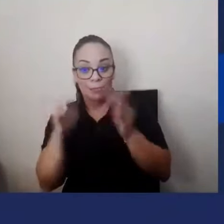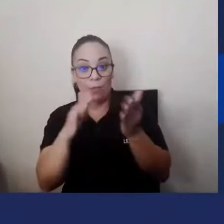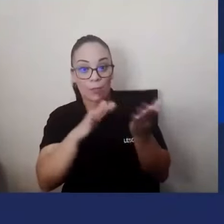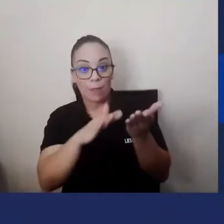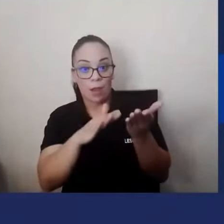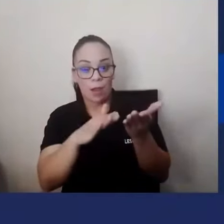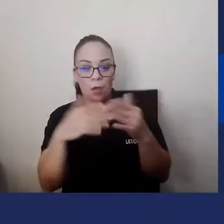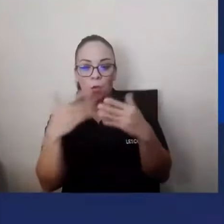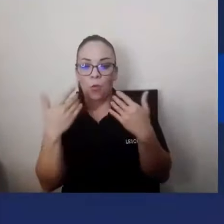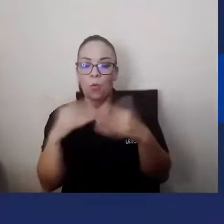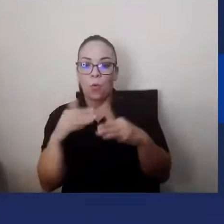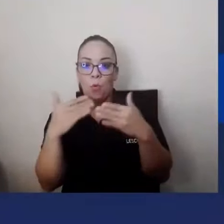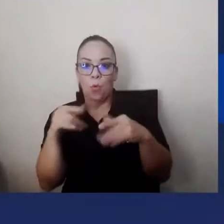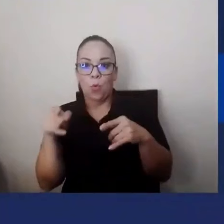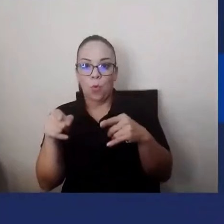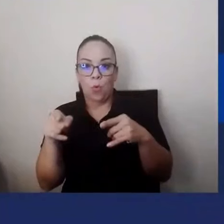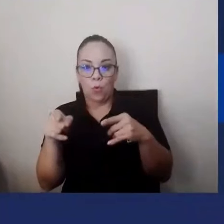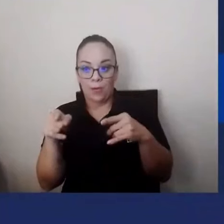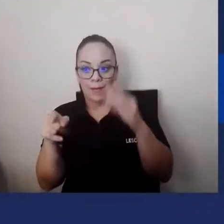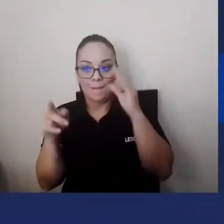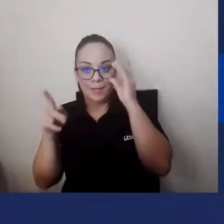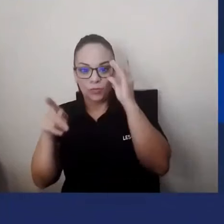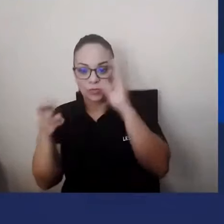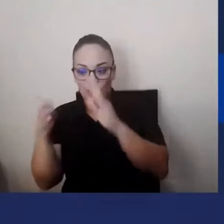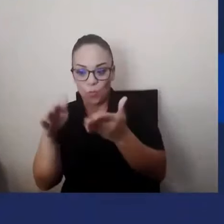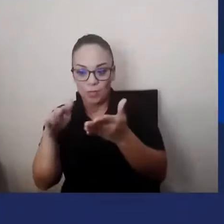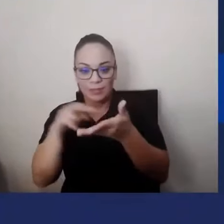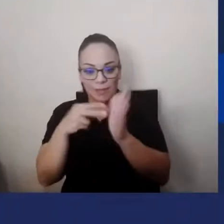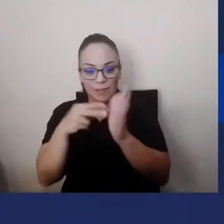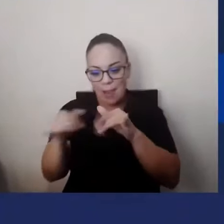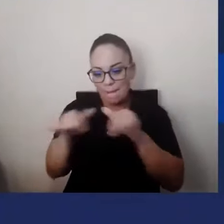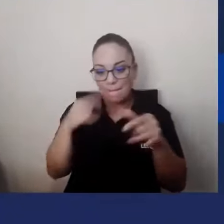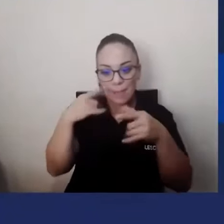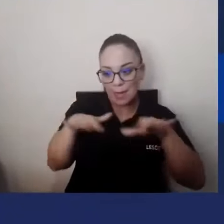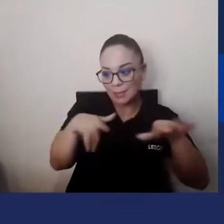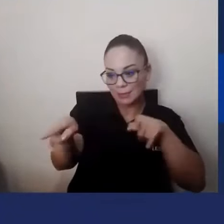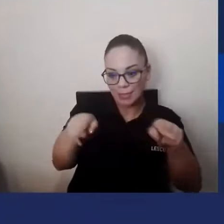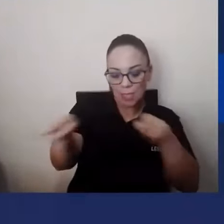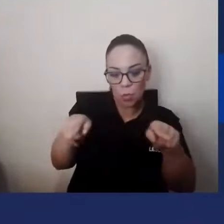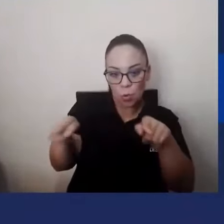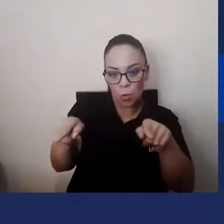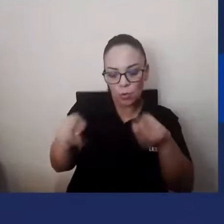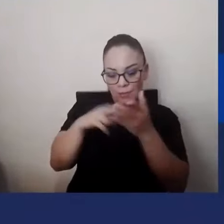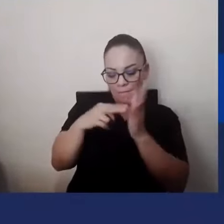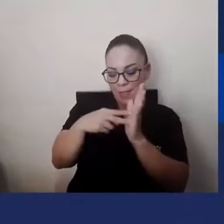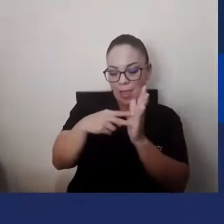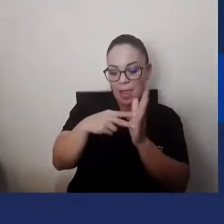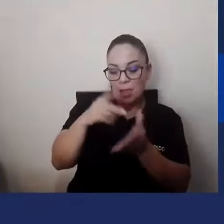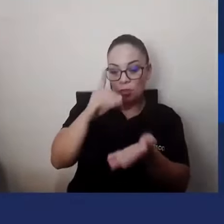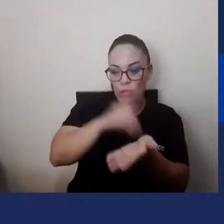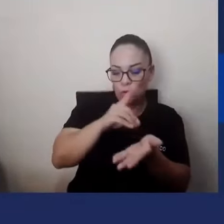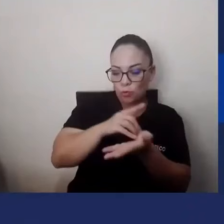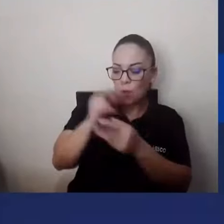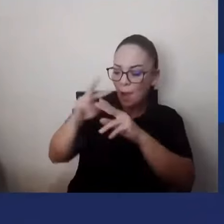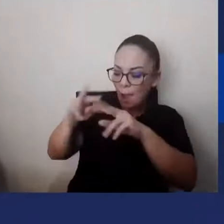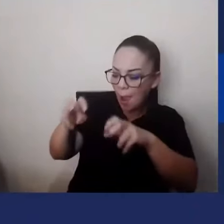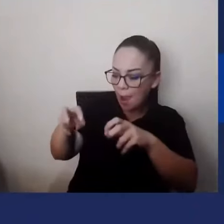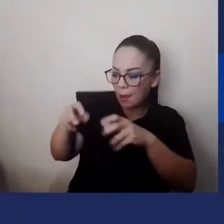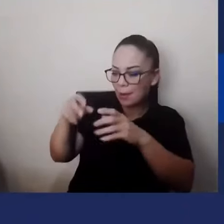no solo va a relacionarse con lo que no se ha hecho, sino que va a indicar que estamos en un momento